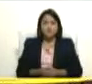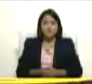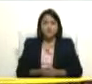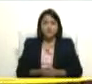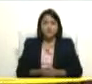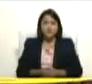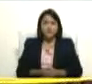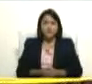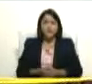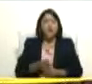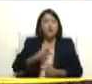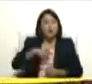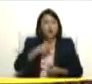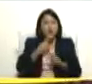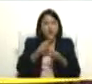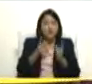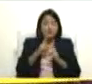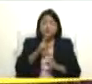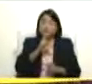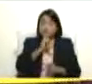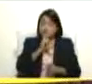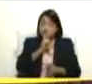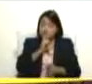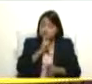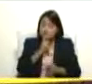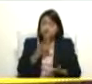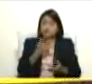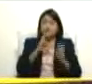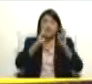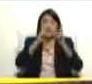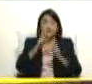Y dijimos, es difícil, porque son temas gruesos.